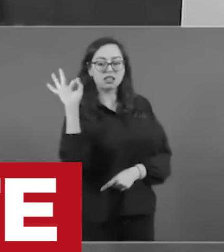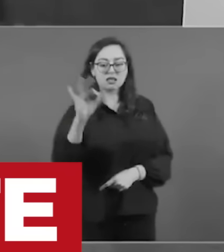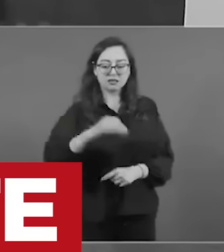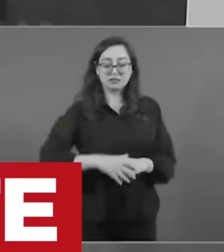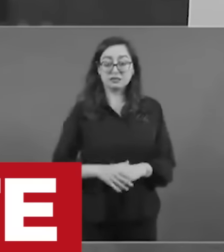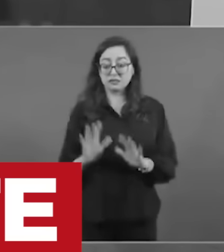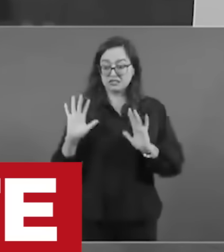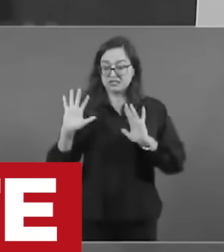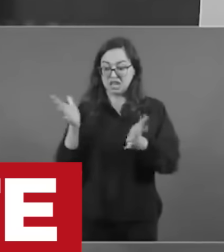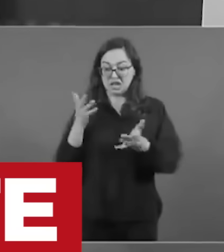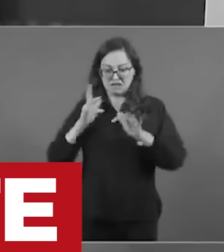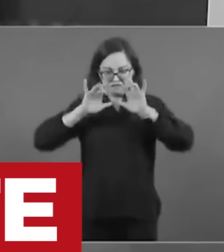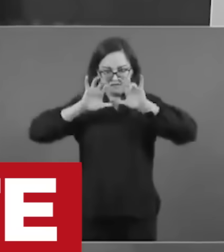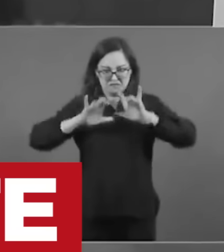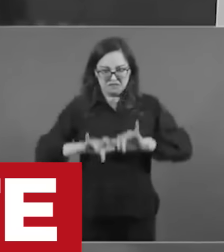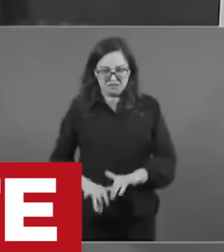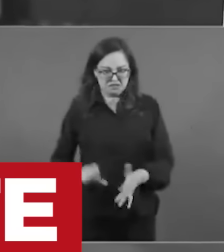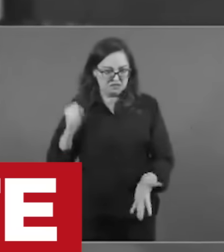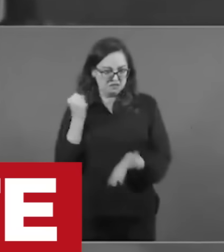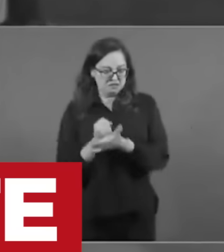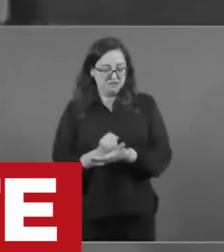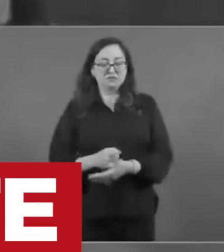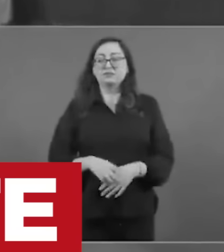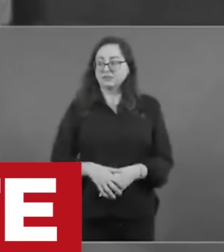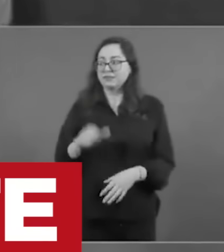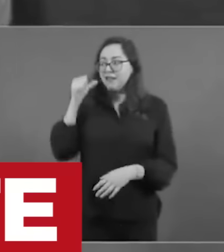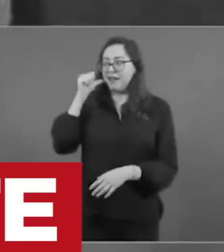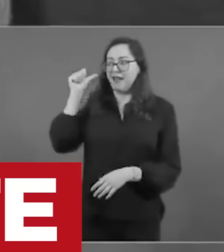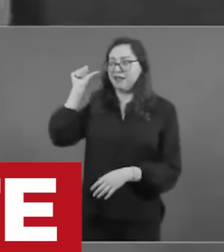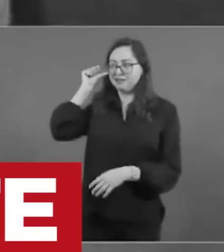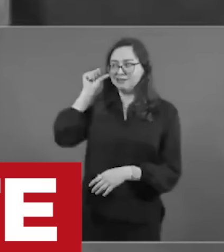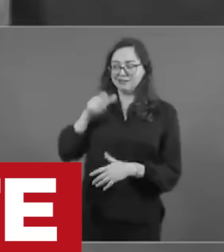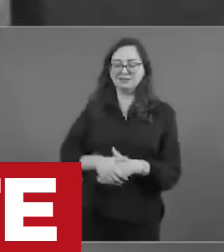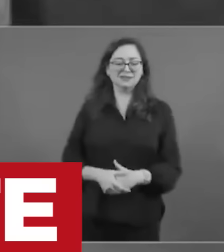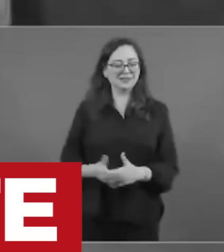resolución. ¿Ayer? Ayer, ¿no? En ese sentido.